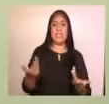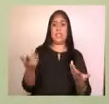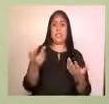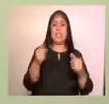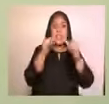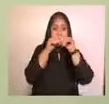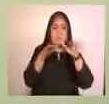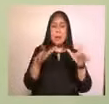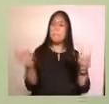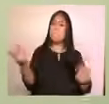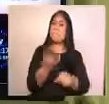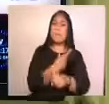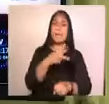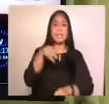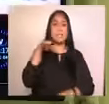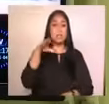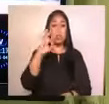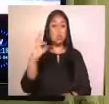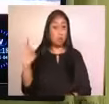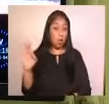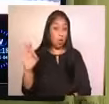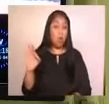e incluso...